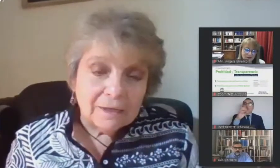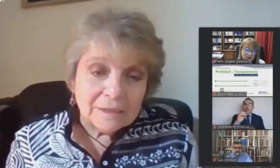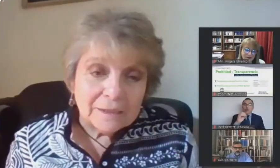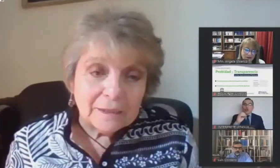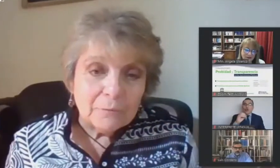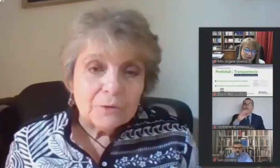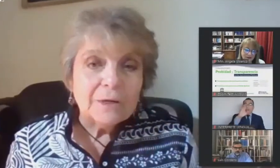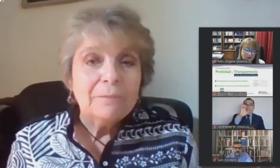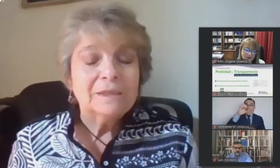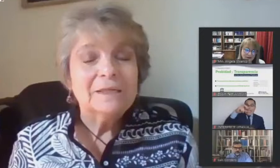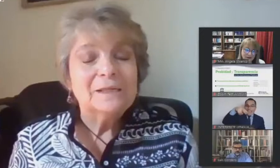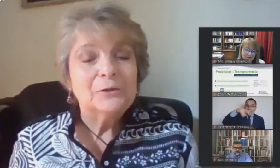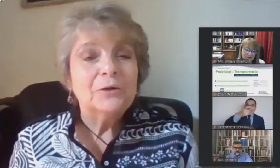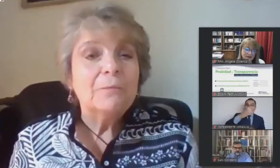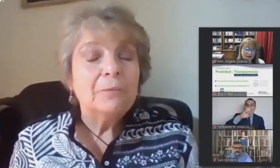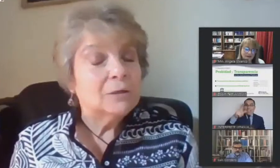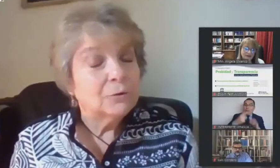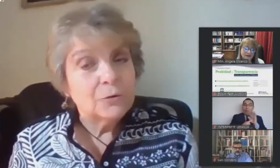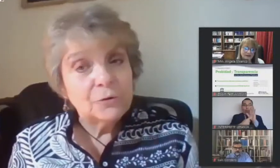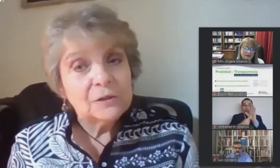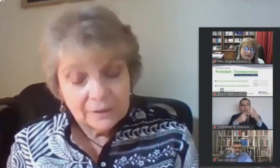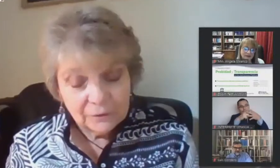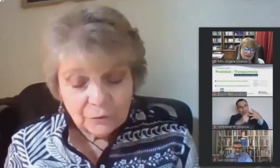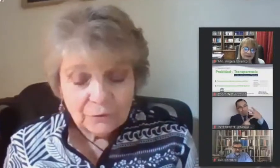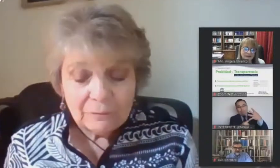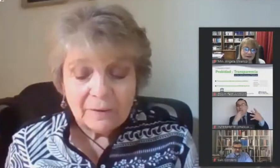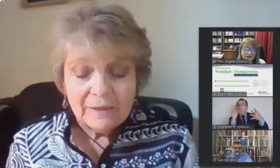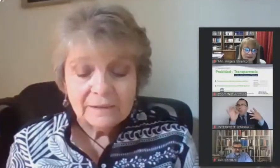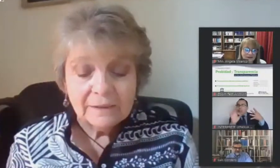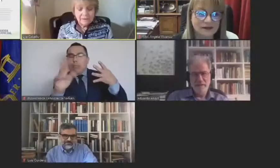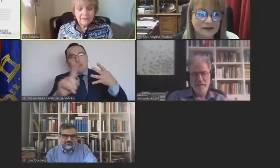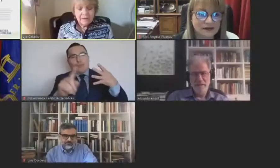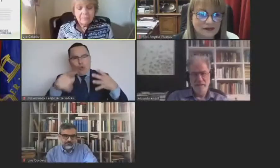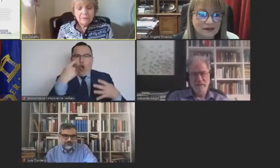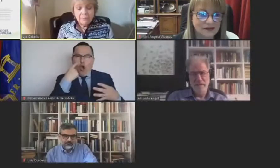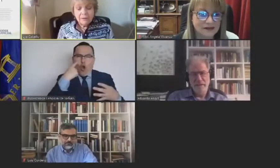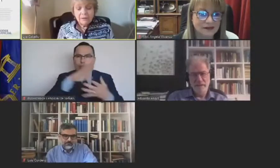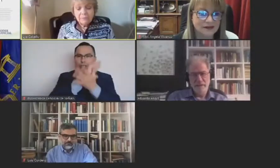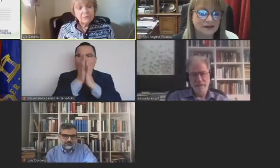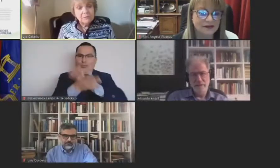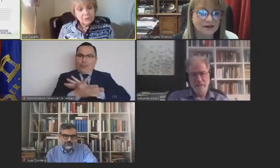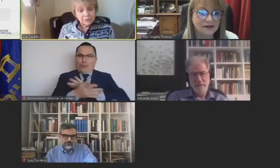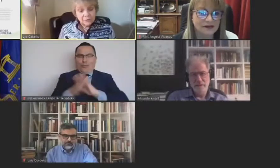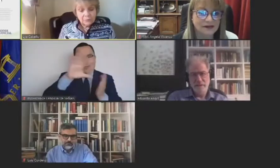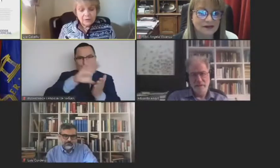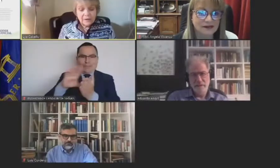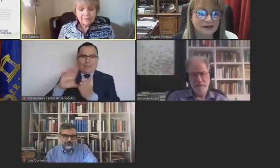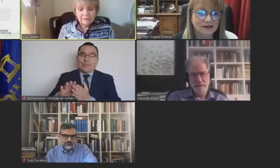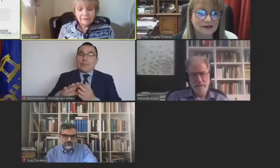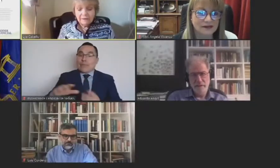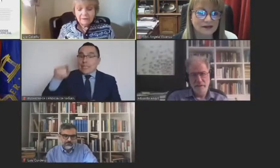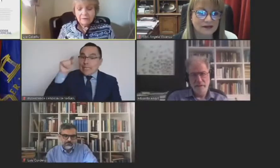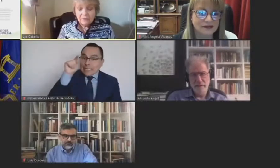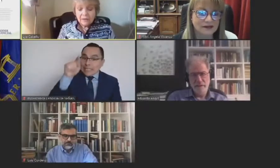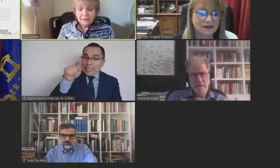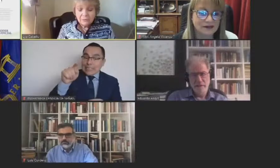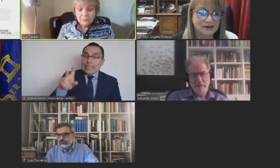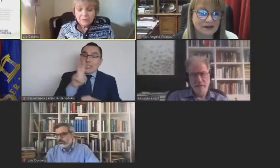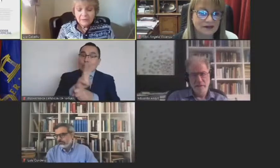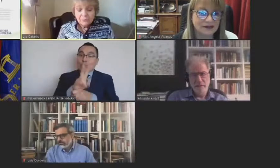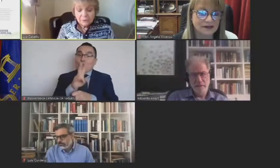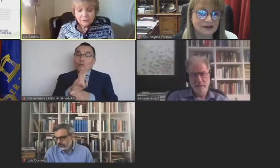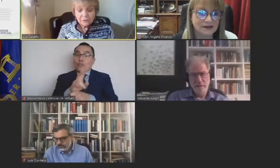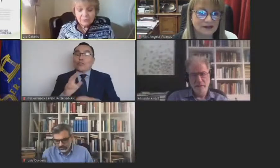creo que necesite muchas presentaciones, pues lo conoce todo el país, pero él es profesor titular de la